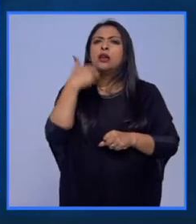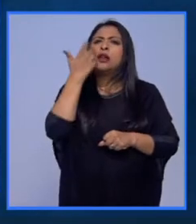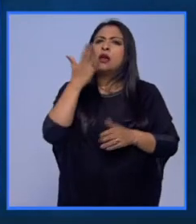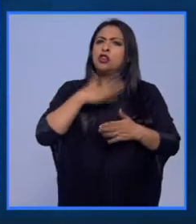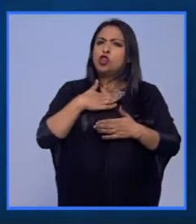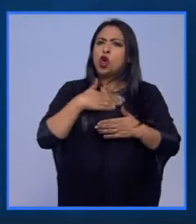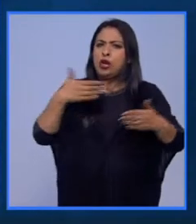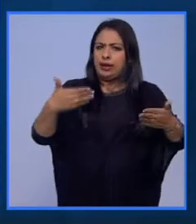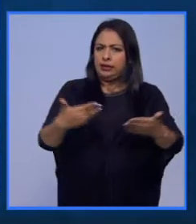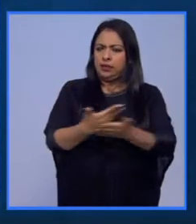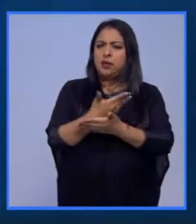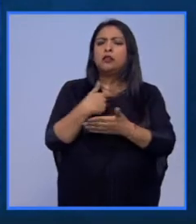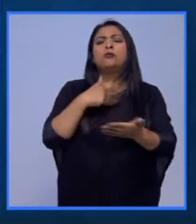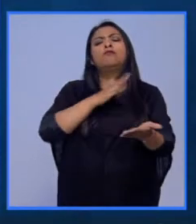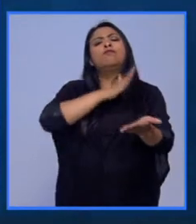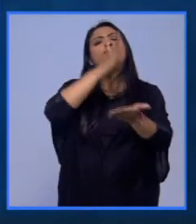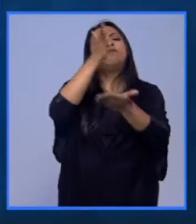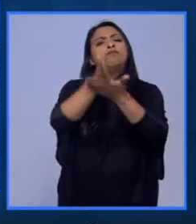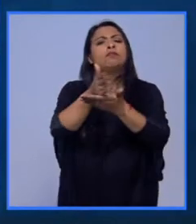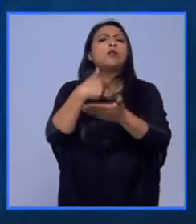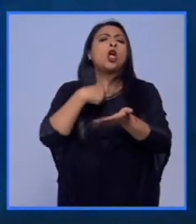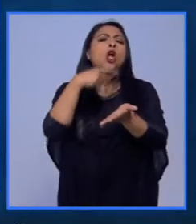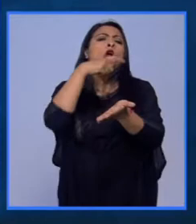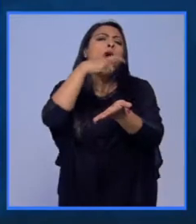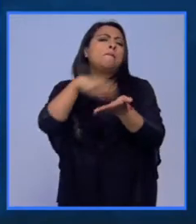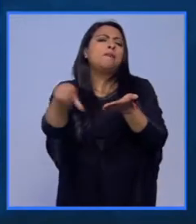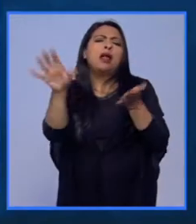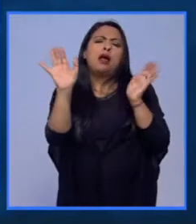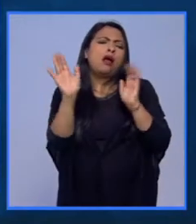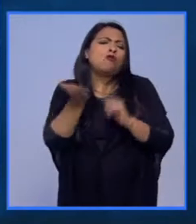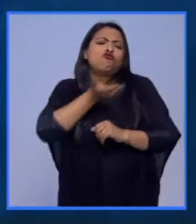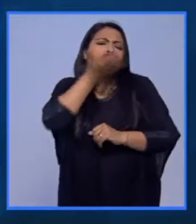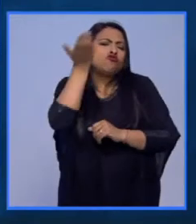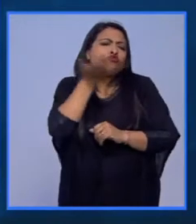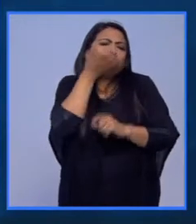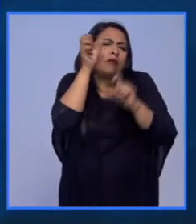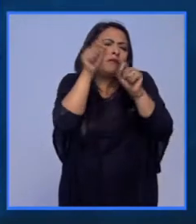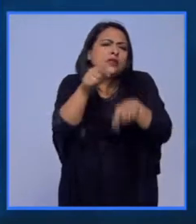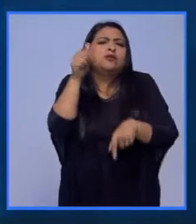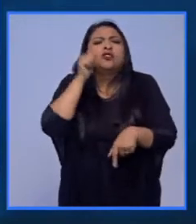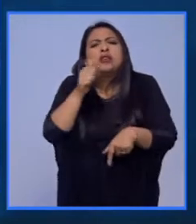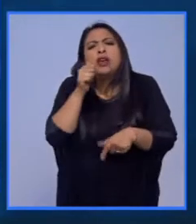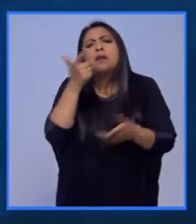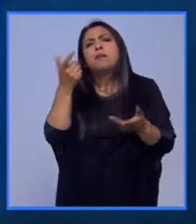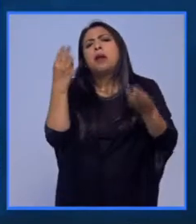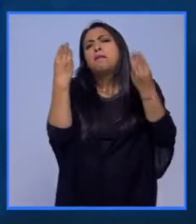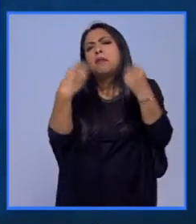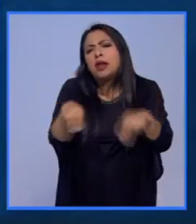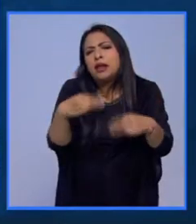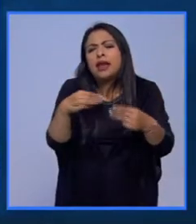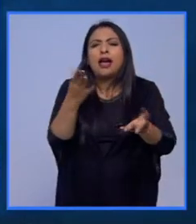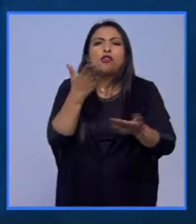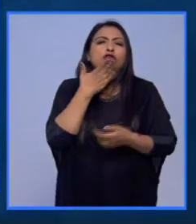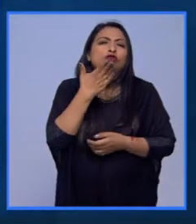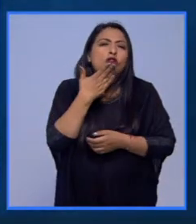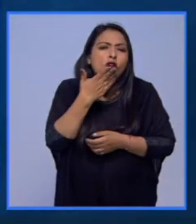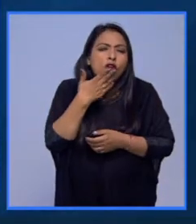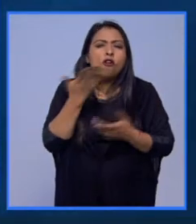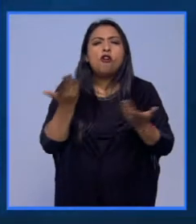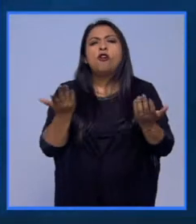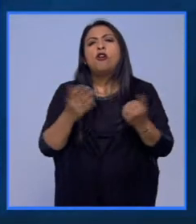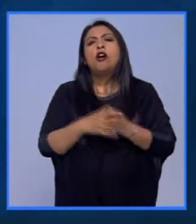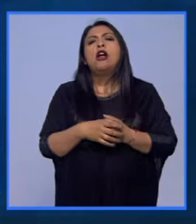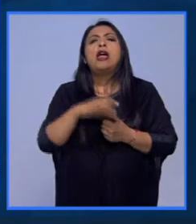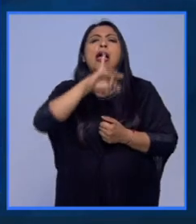un nacimiento y me fui a comprar los nacimientos tradicionales del mercado de Sonora,